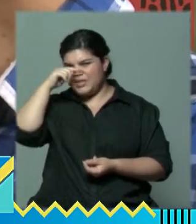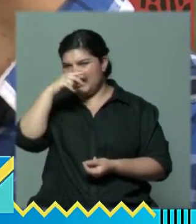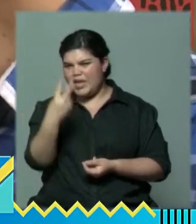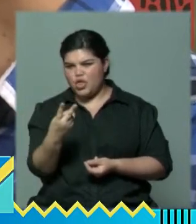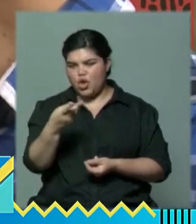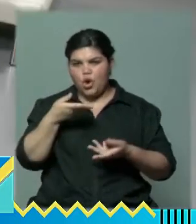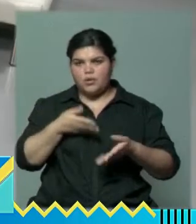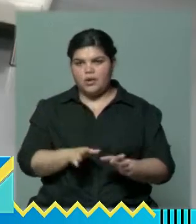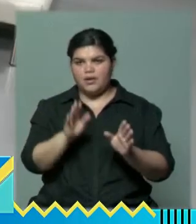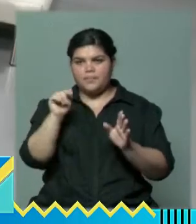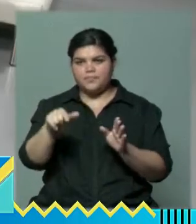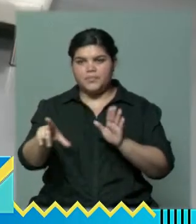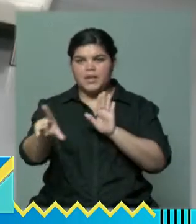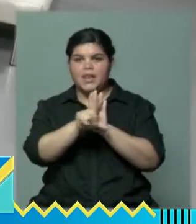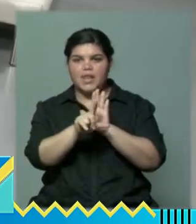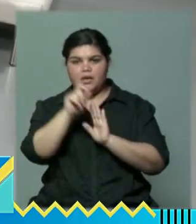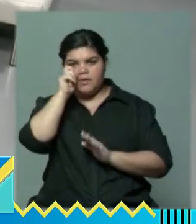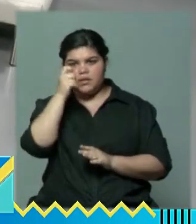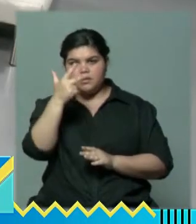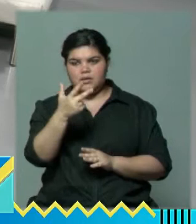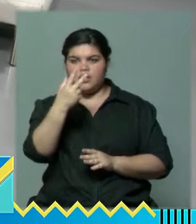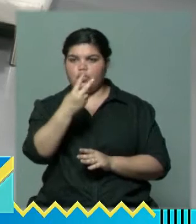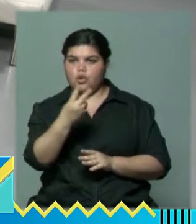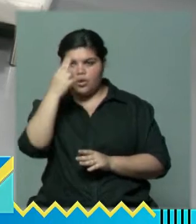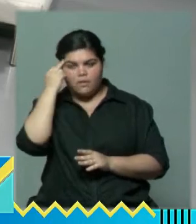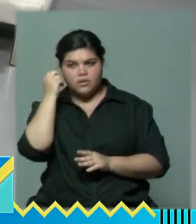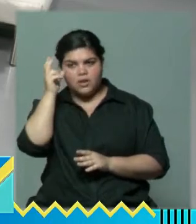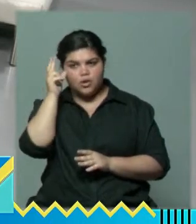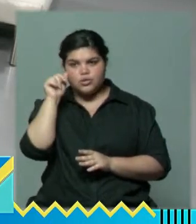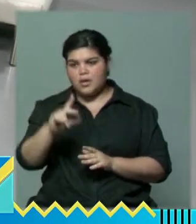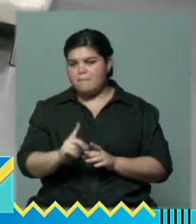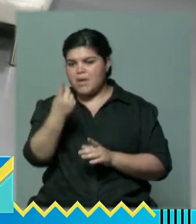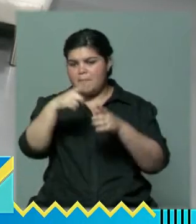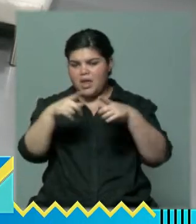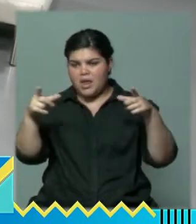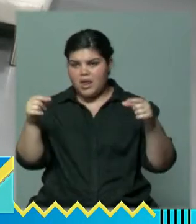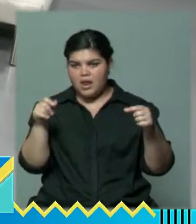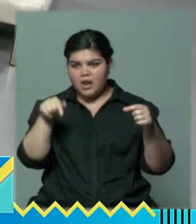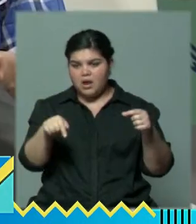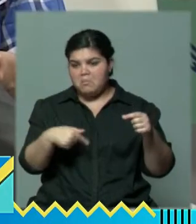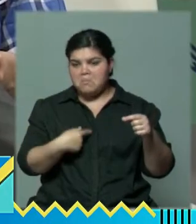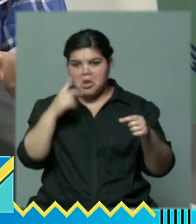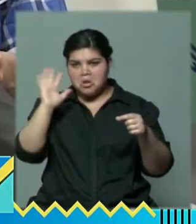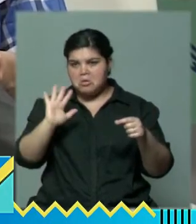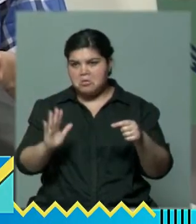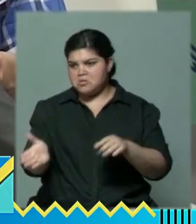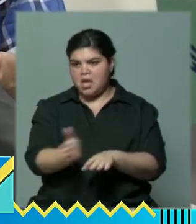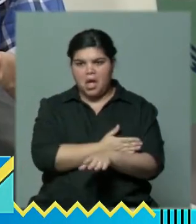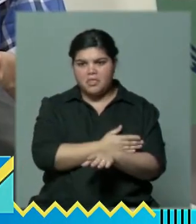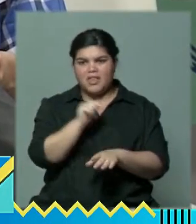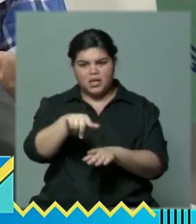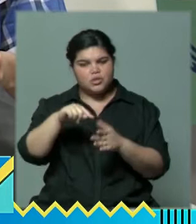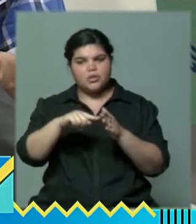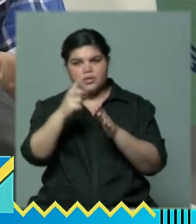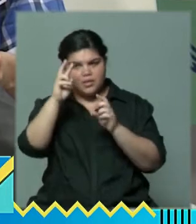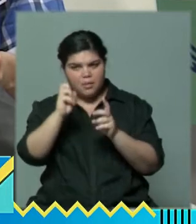ley 23.298, fue el primer billete que conocí, digamos, pero no sé cuál aparecía en el 65, eso es un tema que hay que modificar.